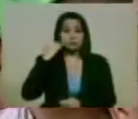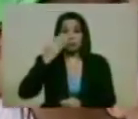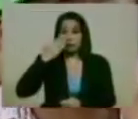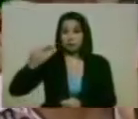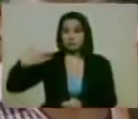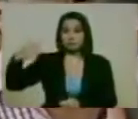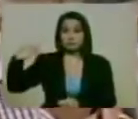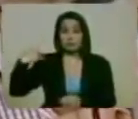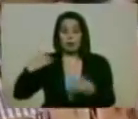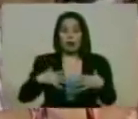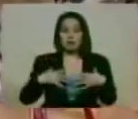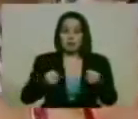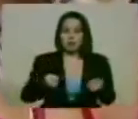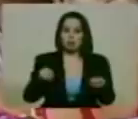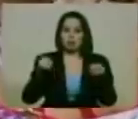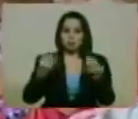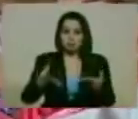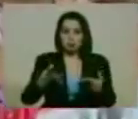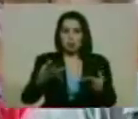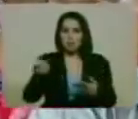del sistema de salud pública.